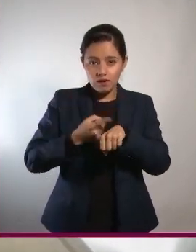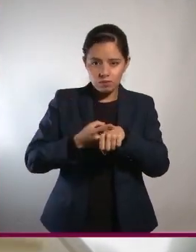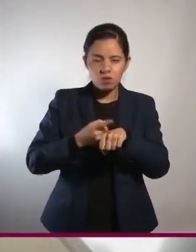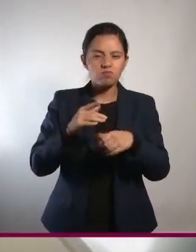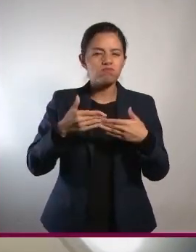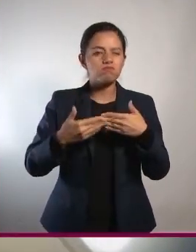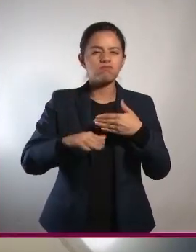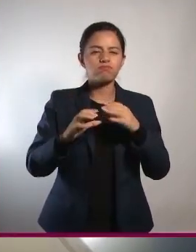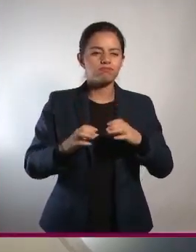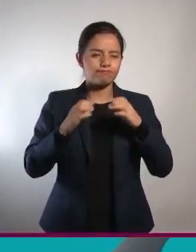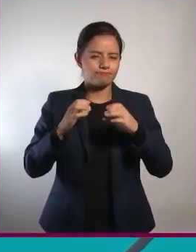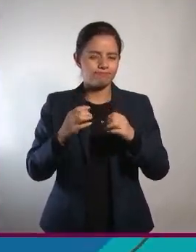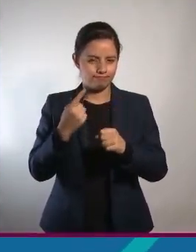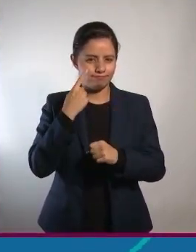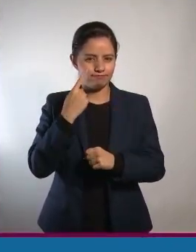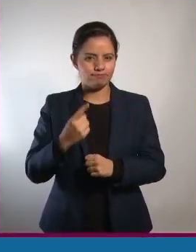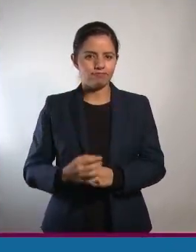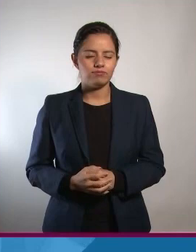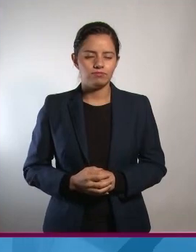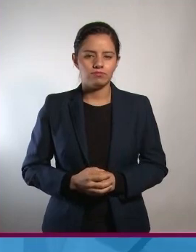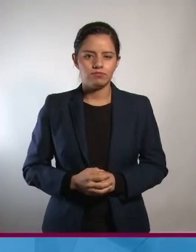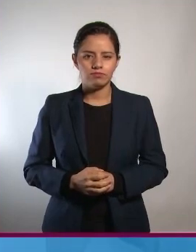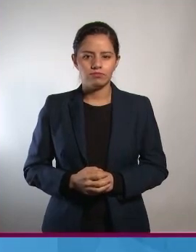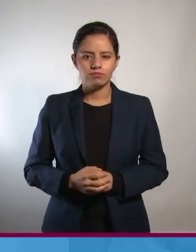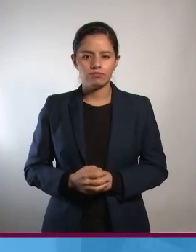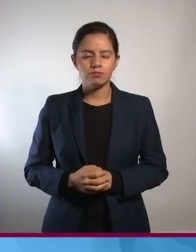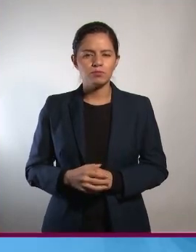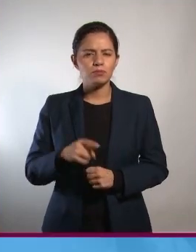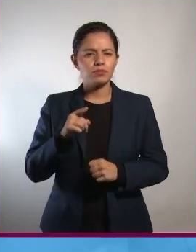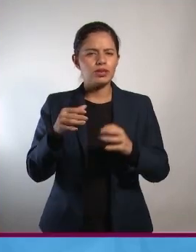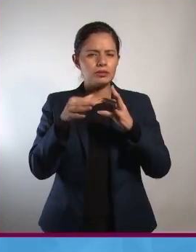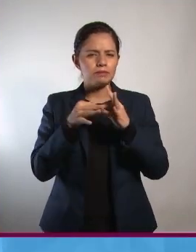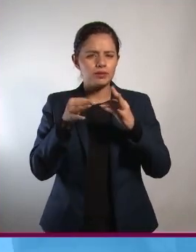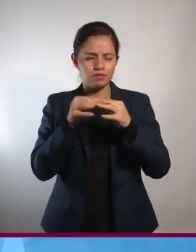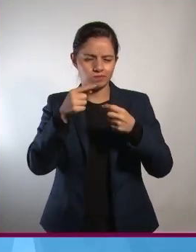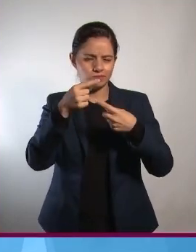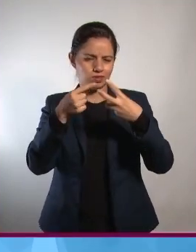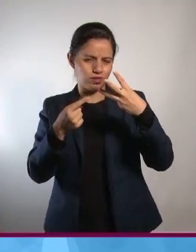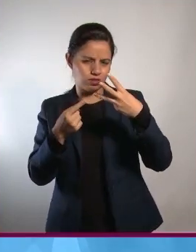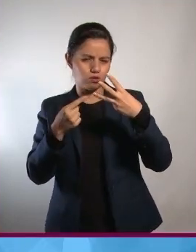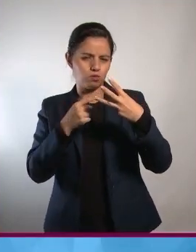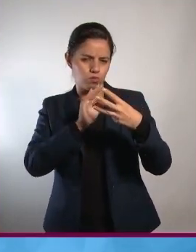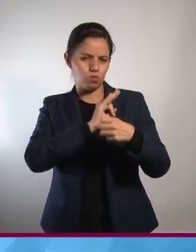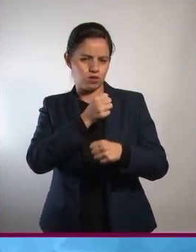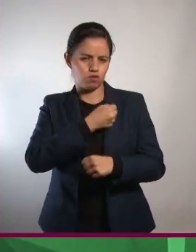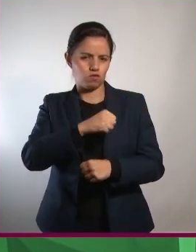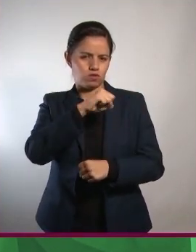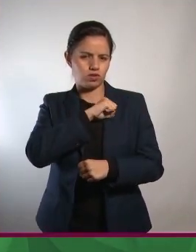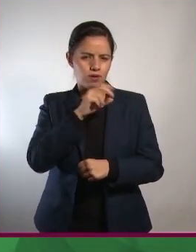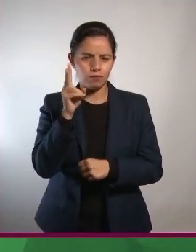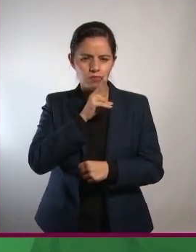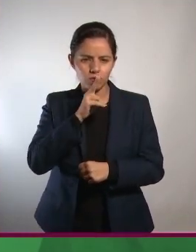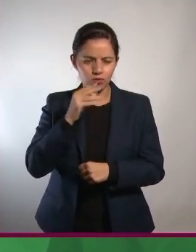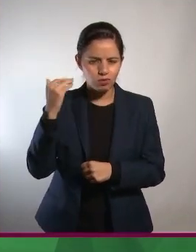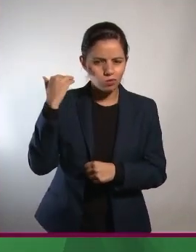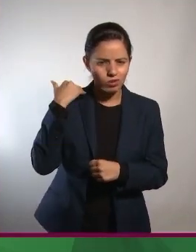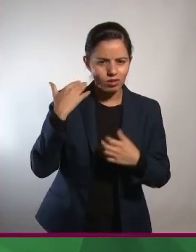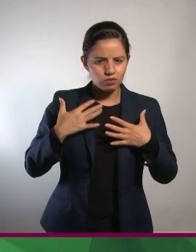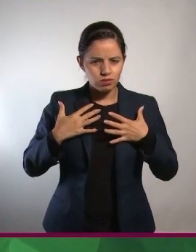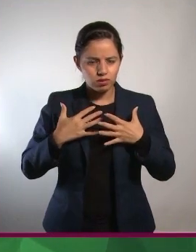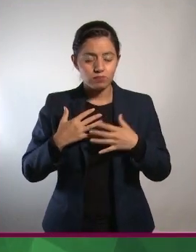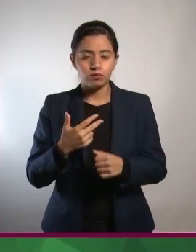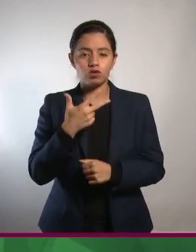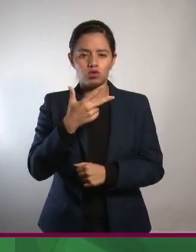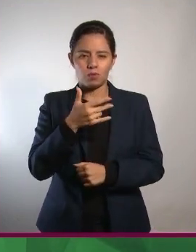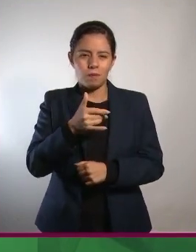en TV. Comenzamos. Menciona 3 formas de cuidar la salud de tus pulmones. Tomar 8 vasos de agua al